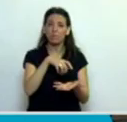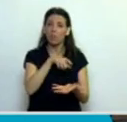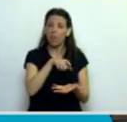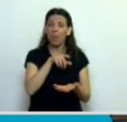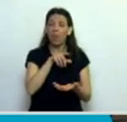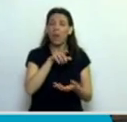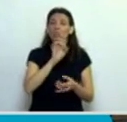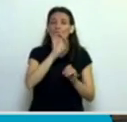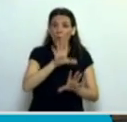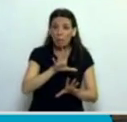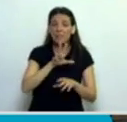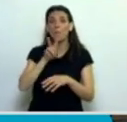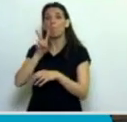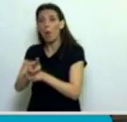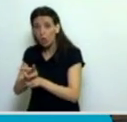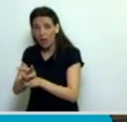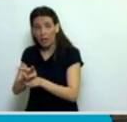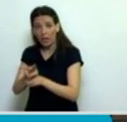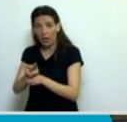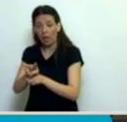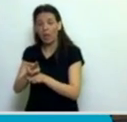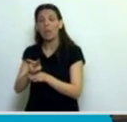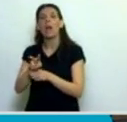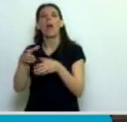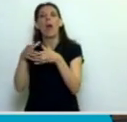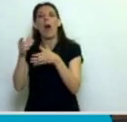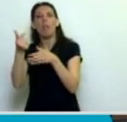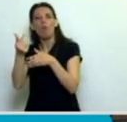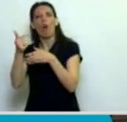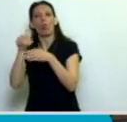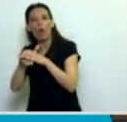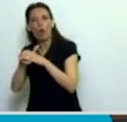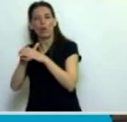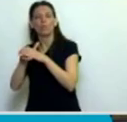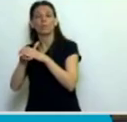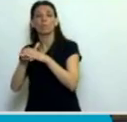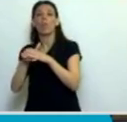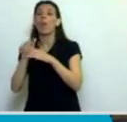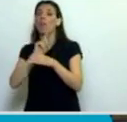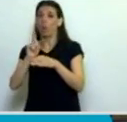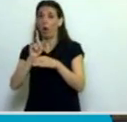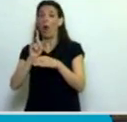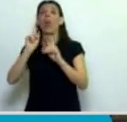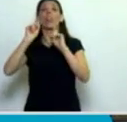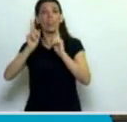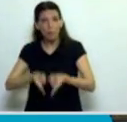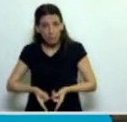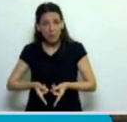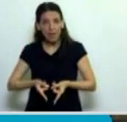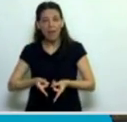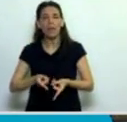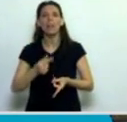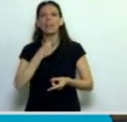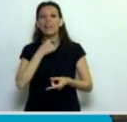la cartera de inversiones del Fondo de Garantía de Sustentabilidad, sino que afirma el